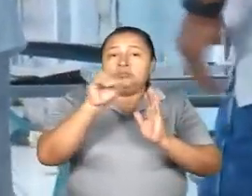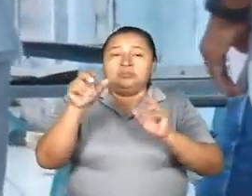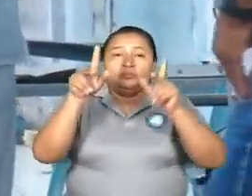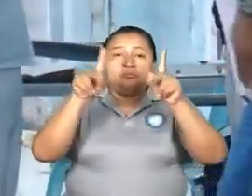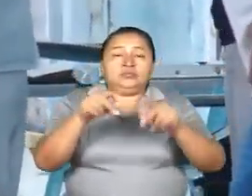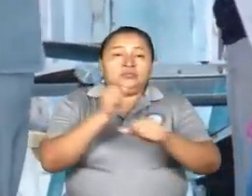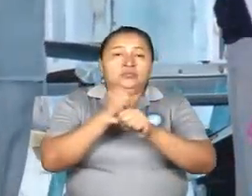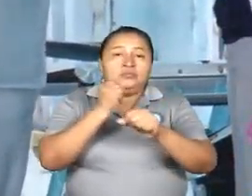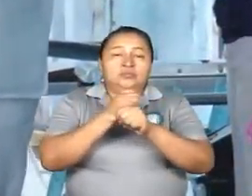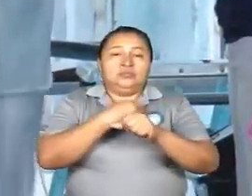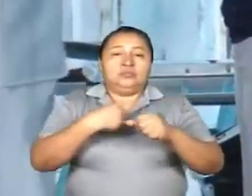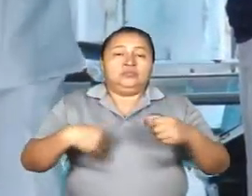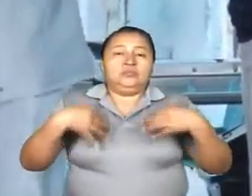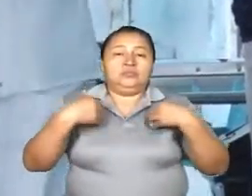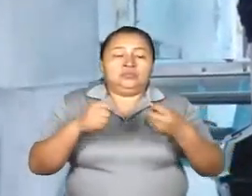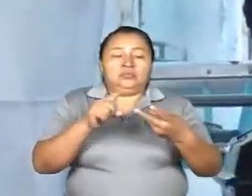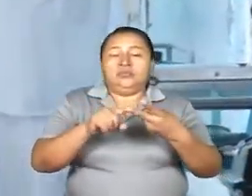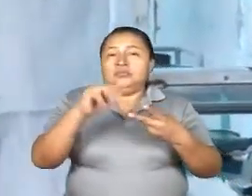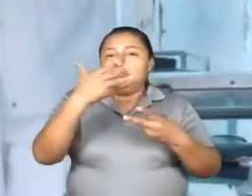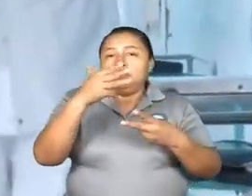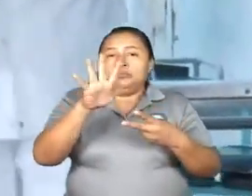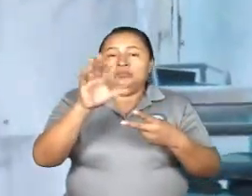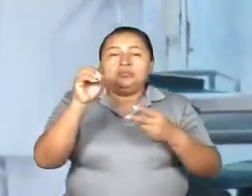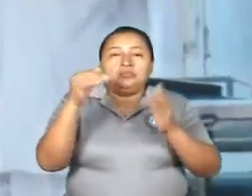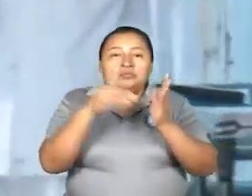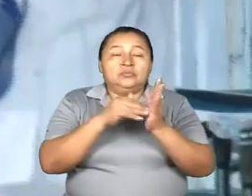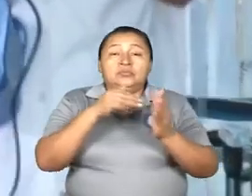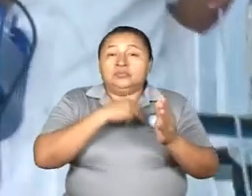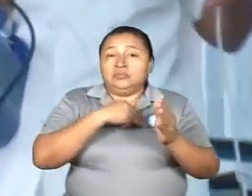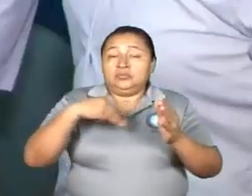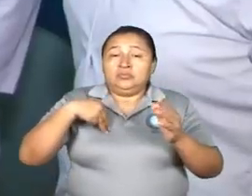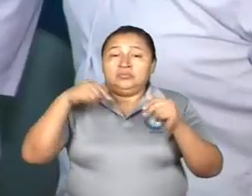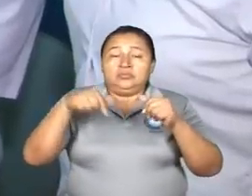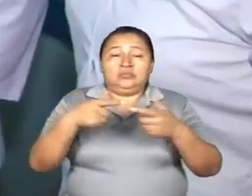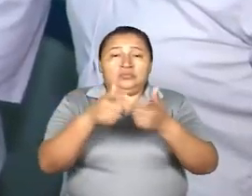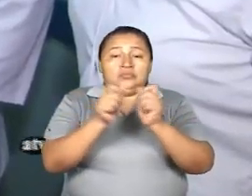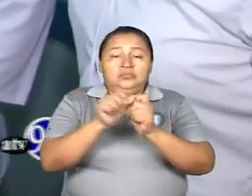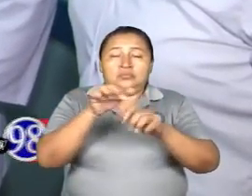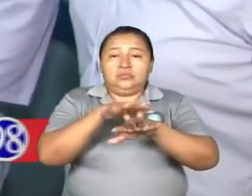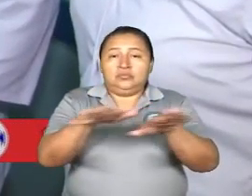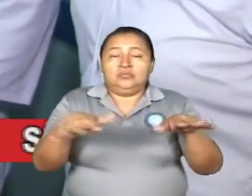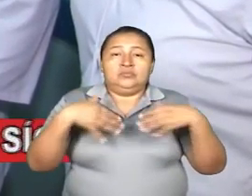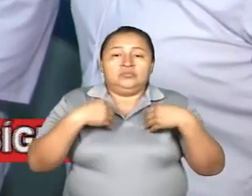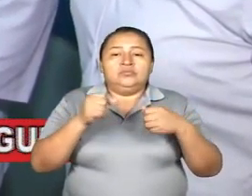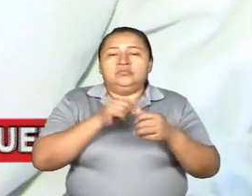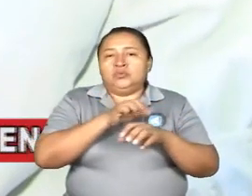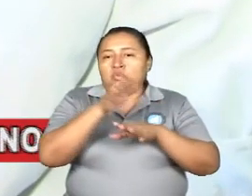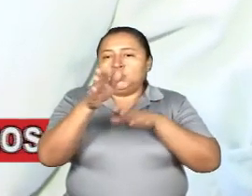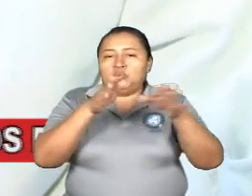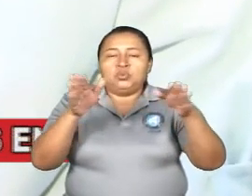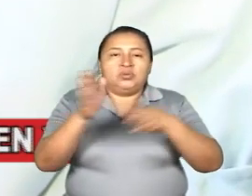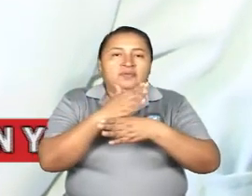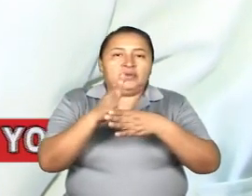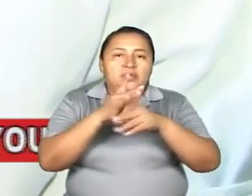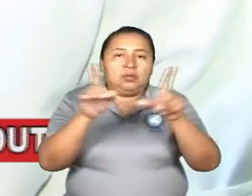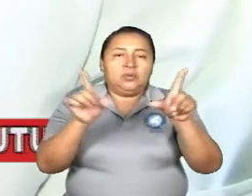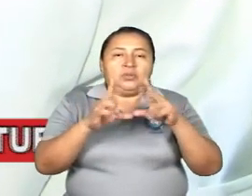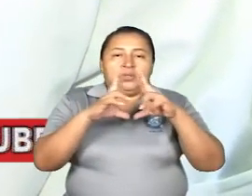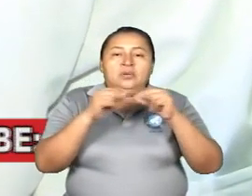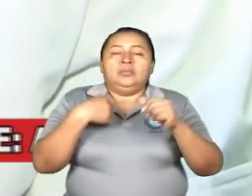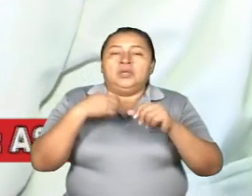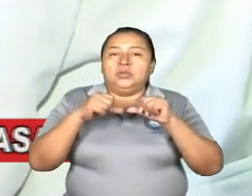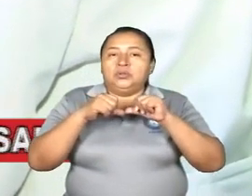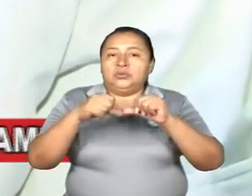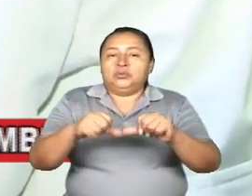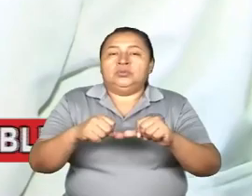de la salud y 950 miembros de la Red de Salud Comunitaria se trasladarán el fin de semana a distintas zonas del país para